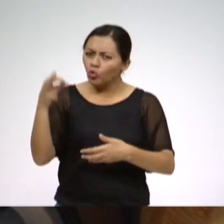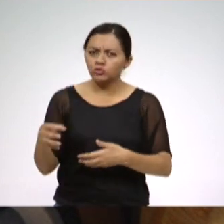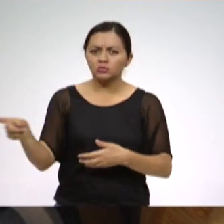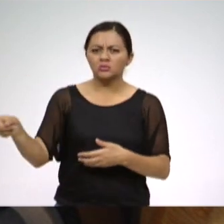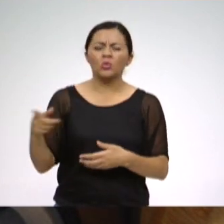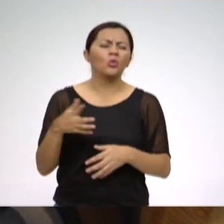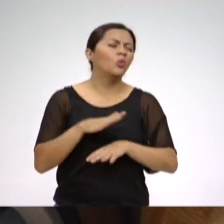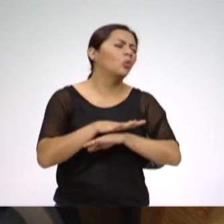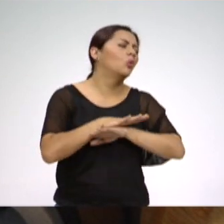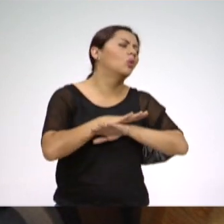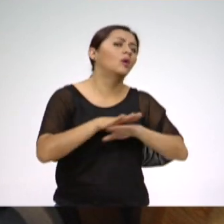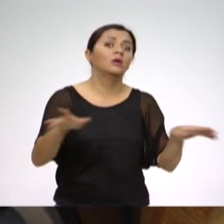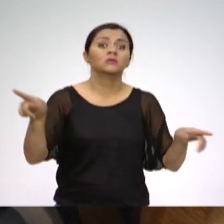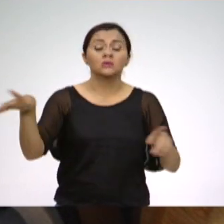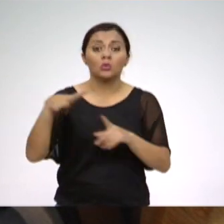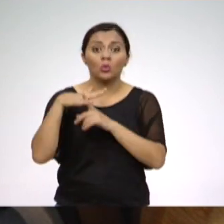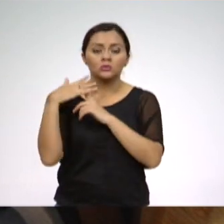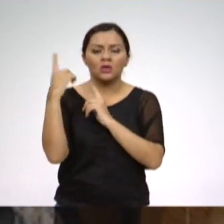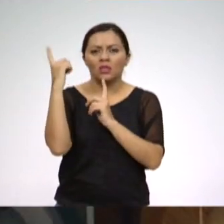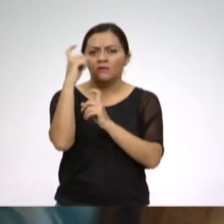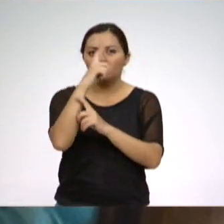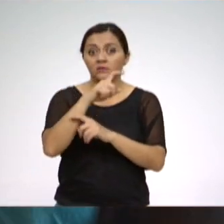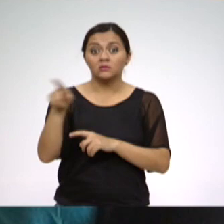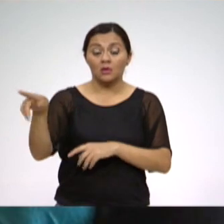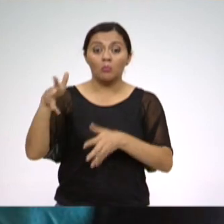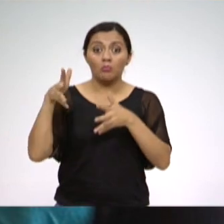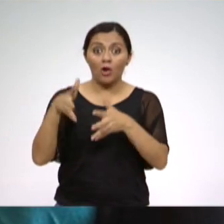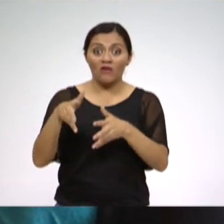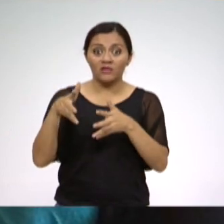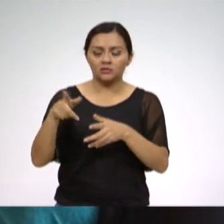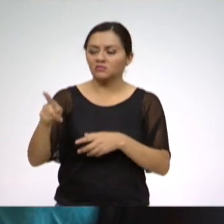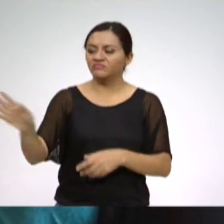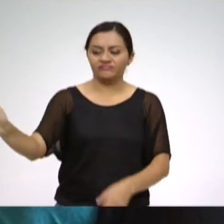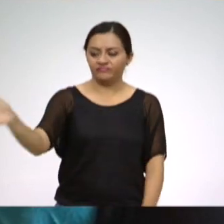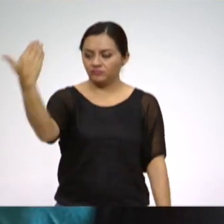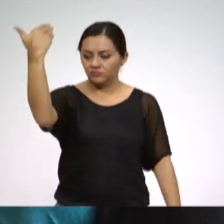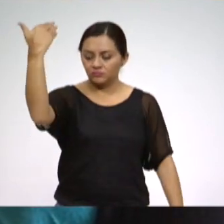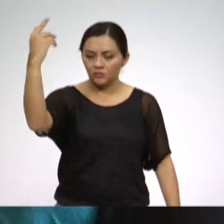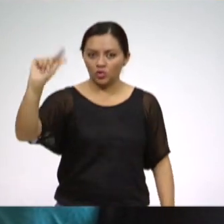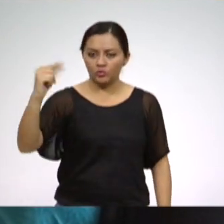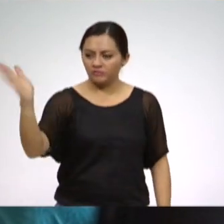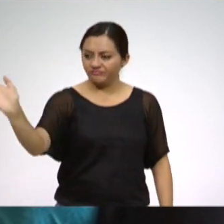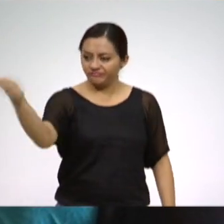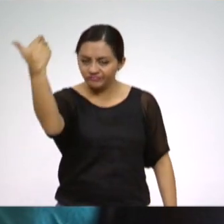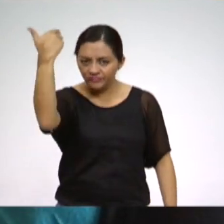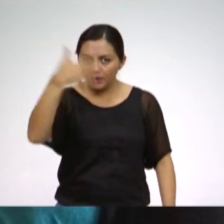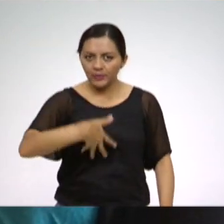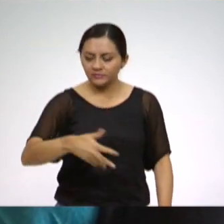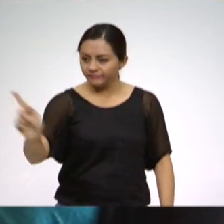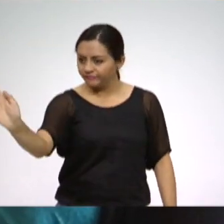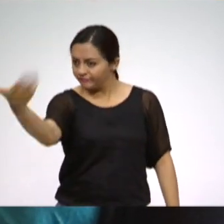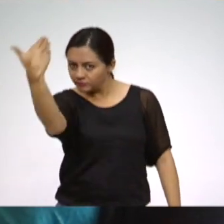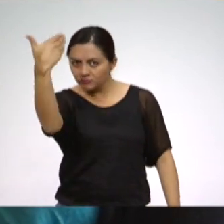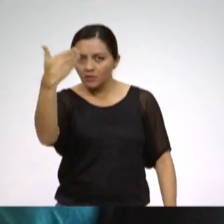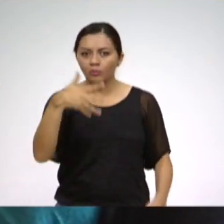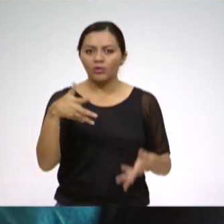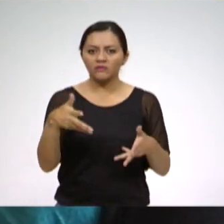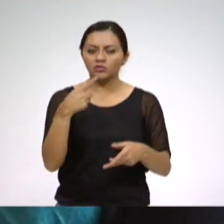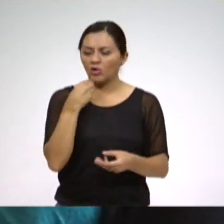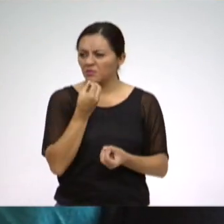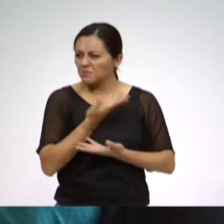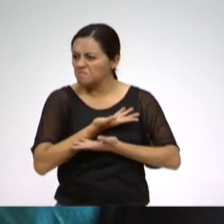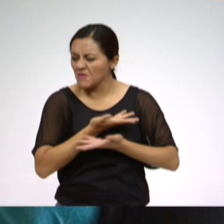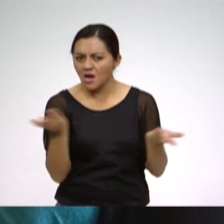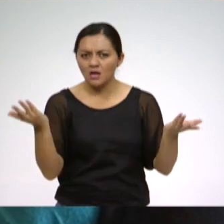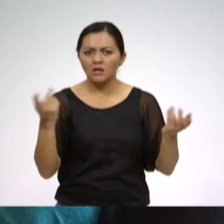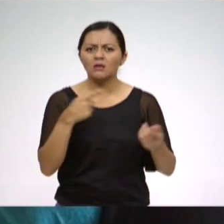le complicaron mucho las cosas como una licenciada, o le hacía un lado del grupo solo porque estaba embarazada, o hacía comentarios